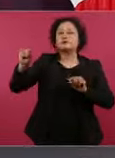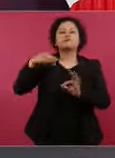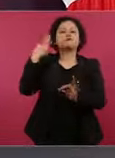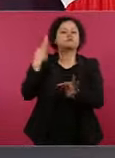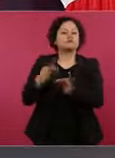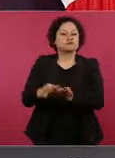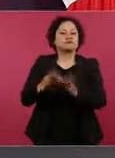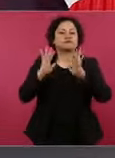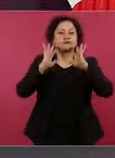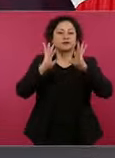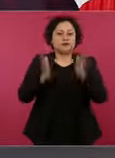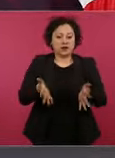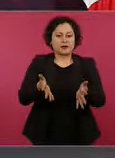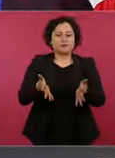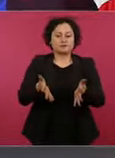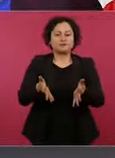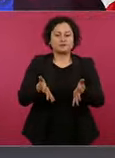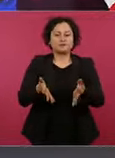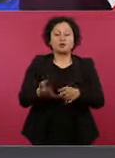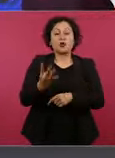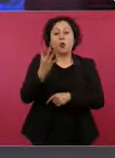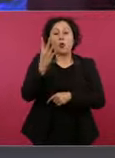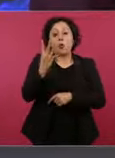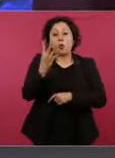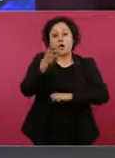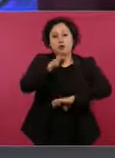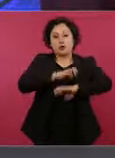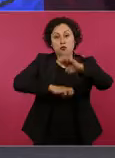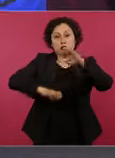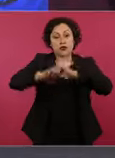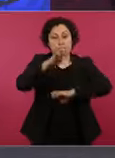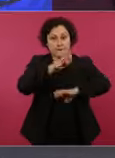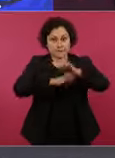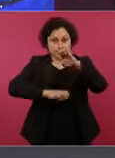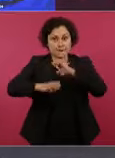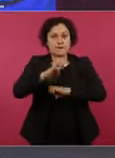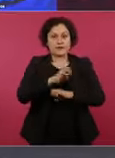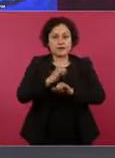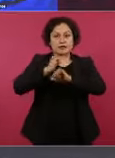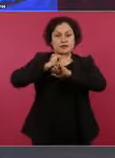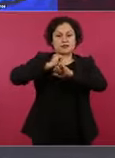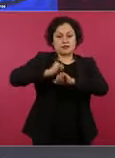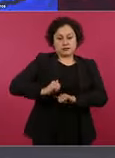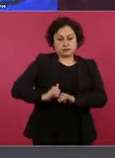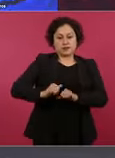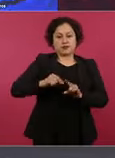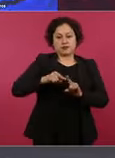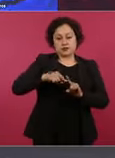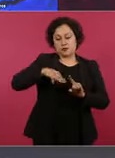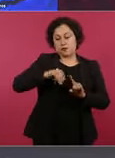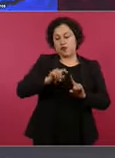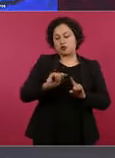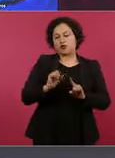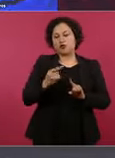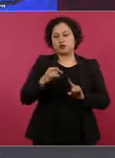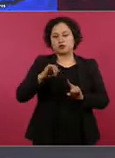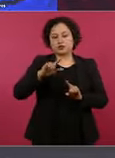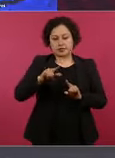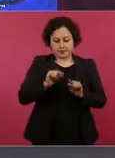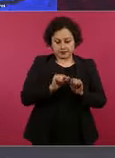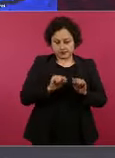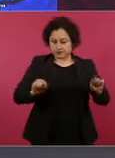Se encargaron cuatro empresas. Aquí el tramo 1, Motangil, hasta aquí.